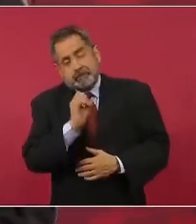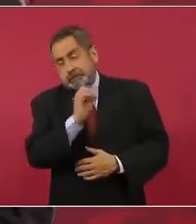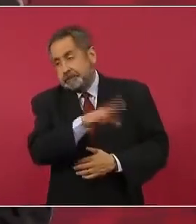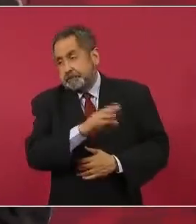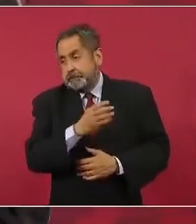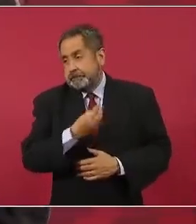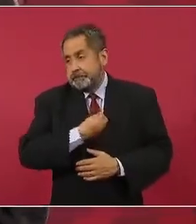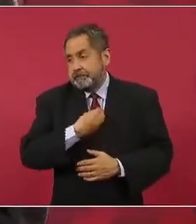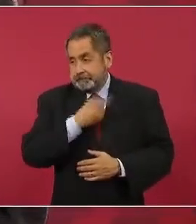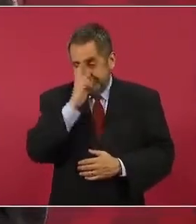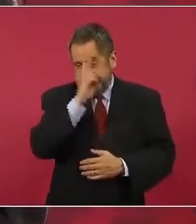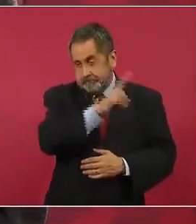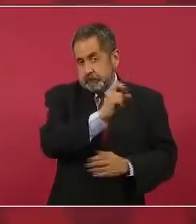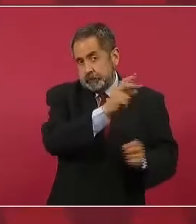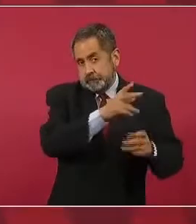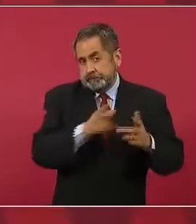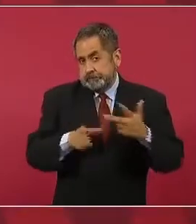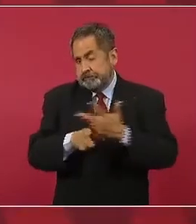y regreso.